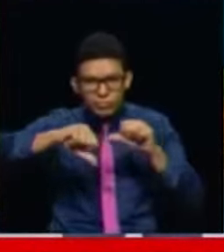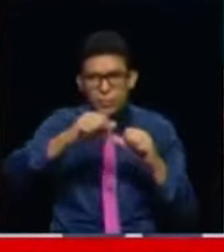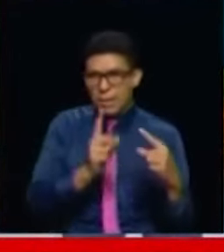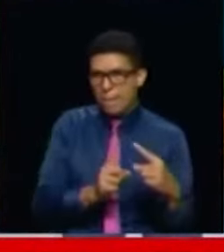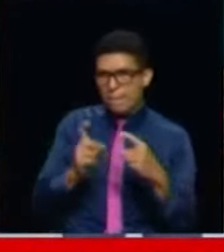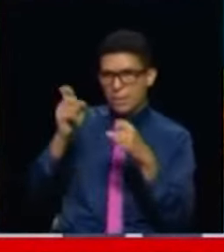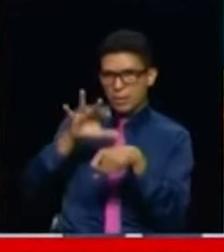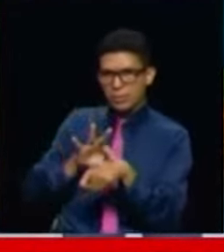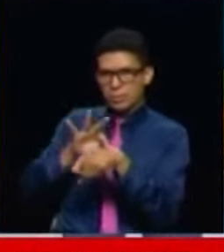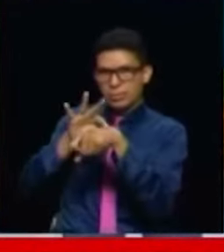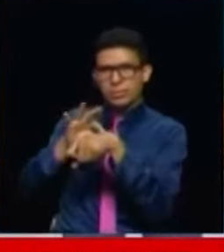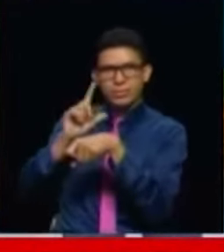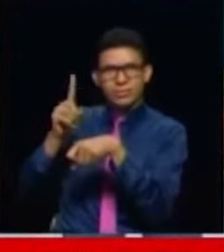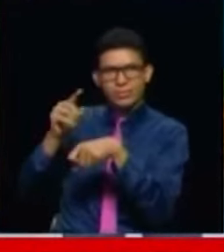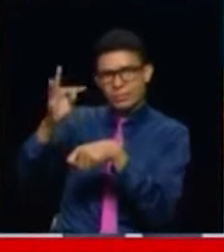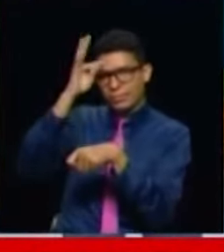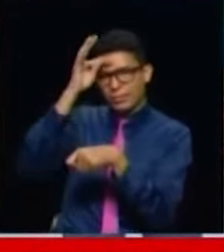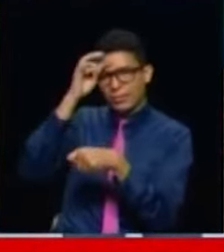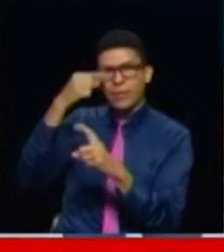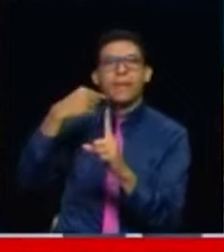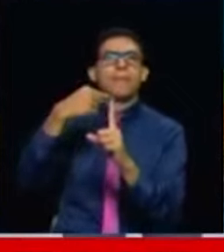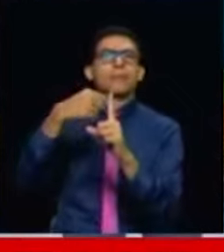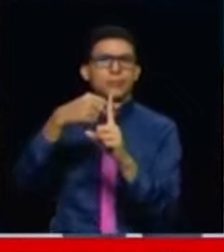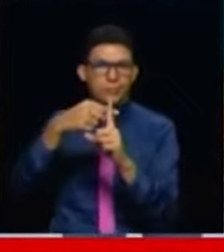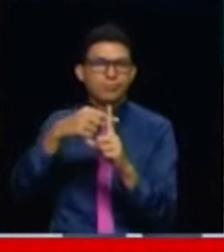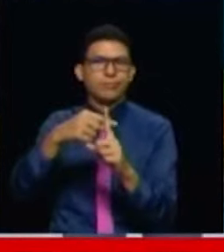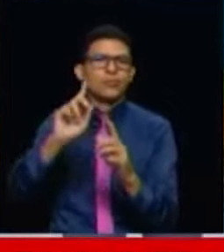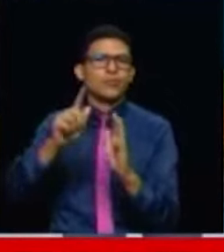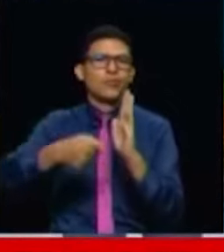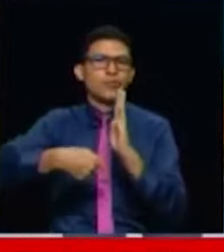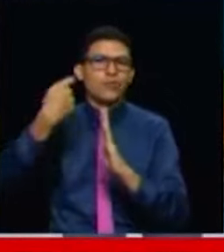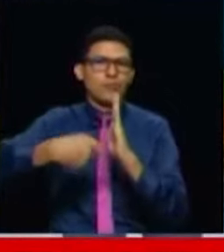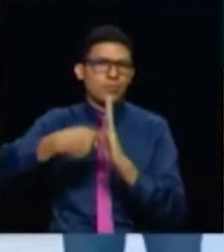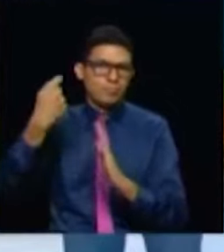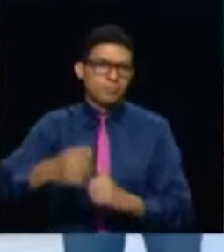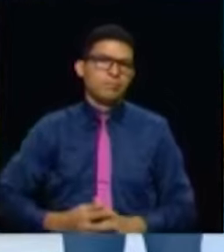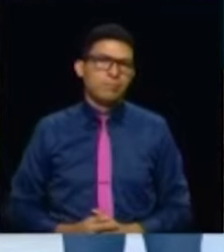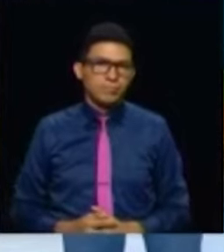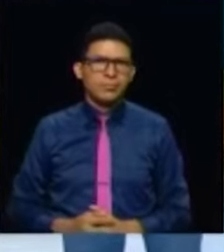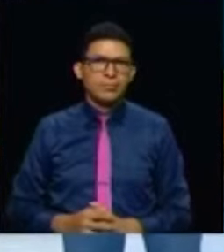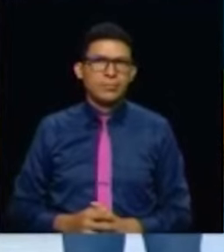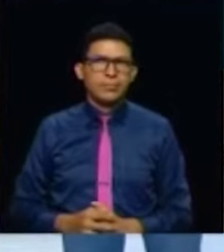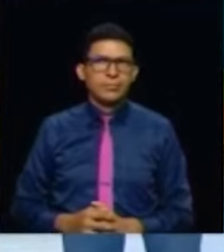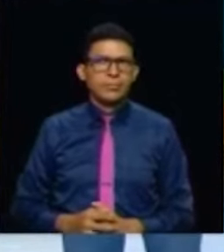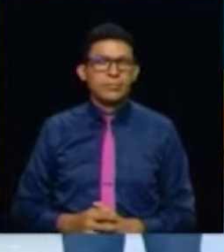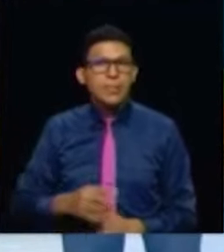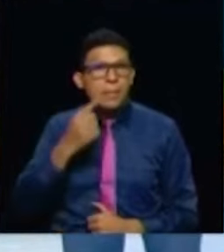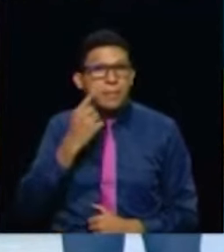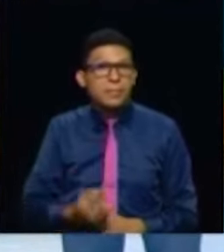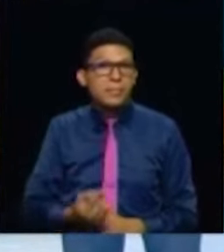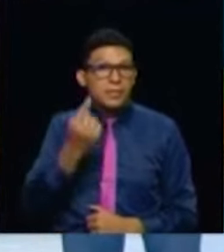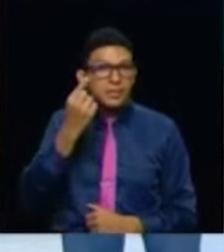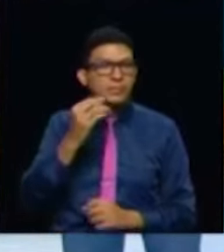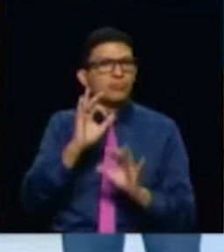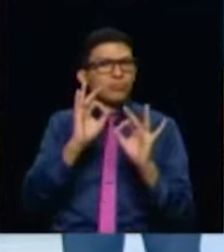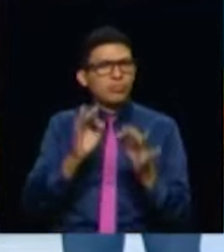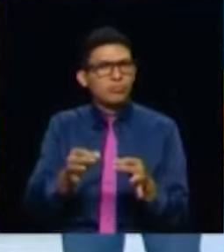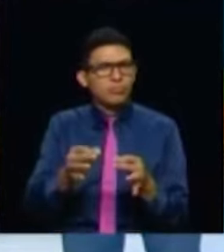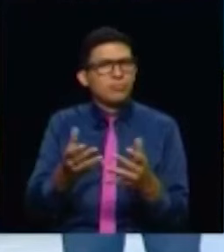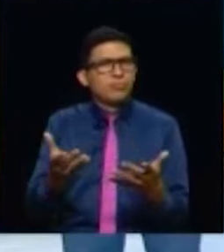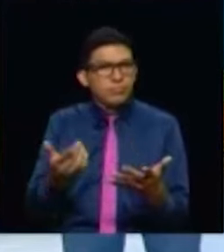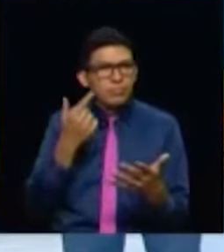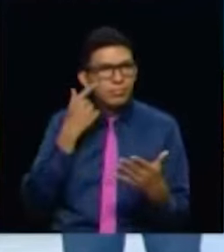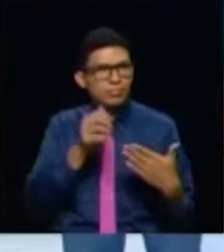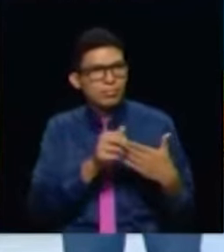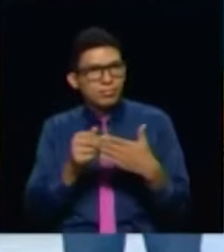y nos arroja positivo para clorhidrato de cocaína. Es la primera vez que encontramos esta